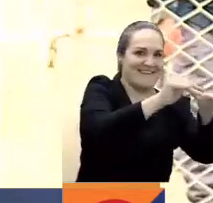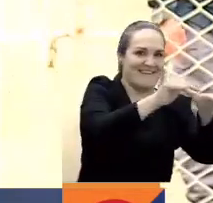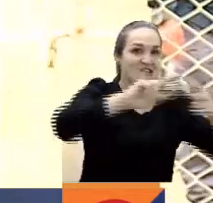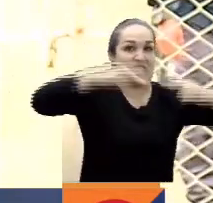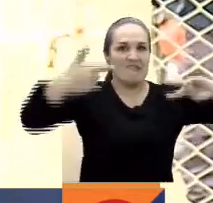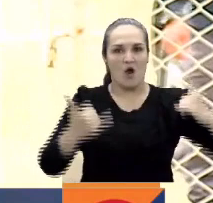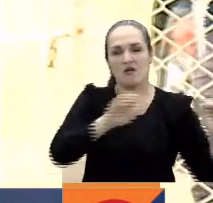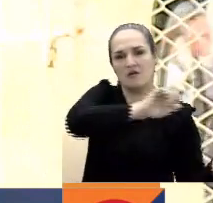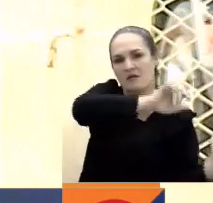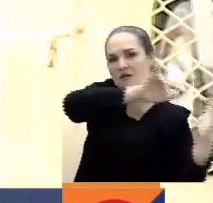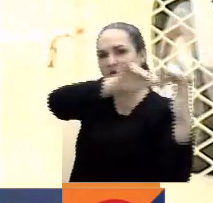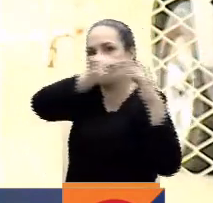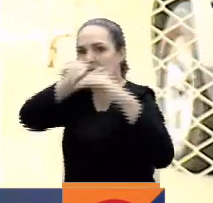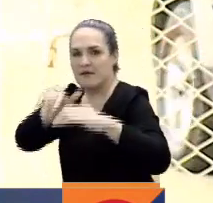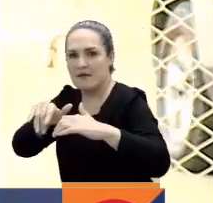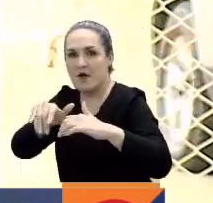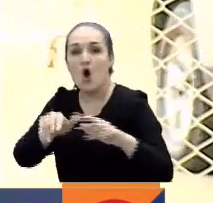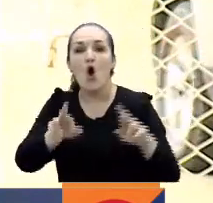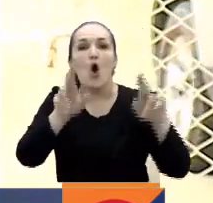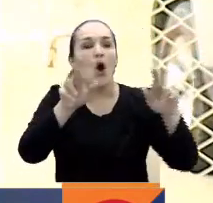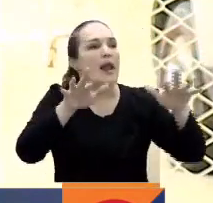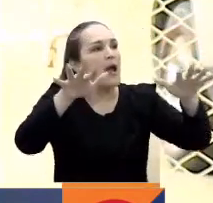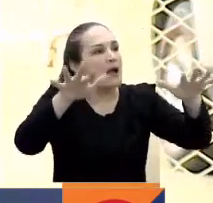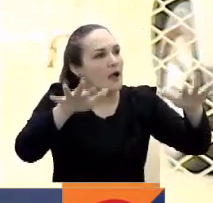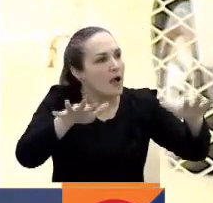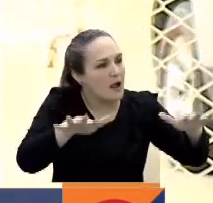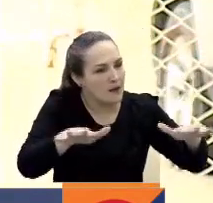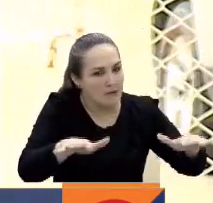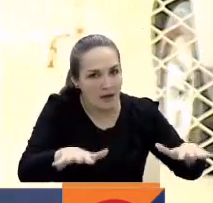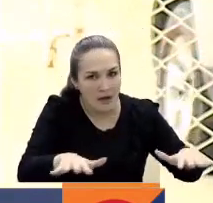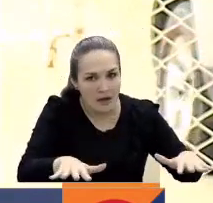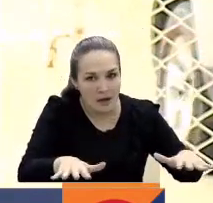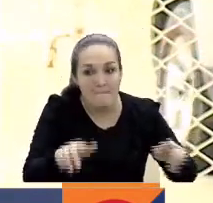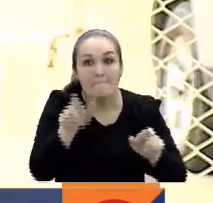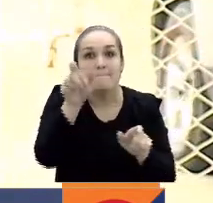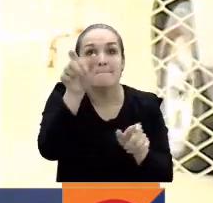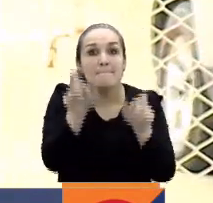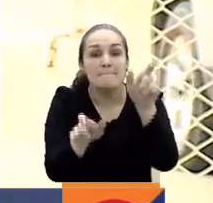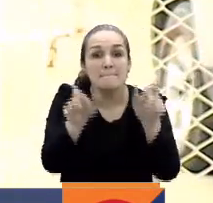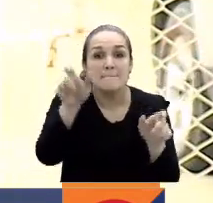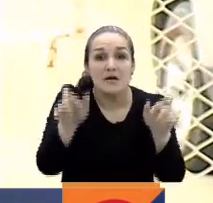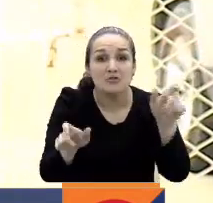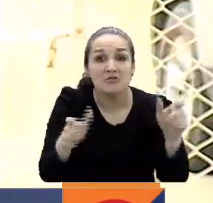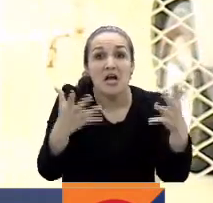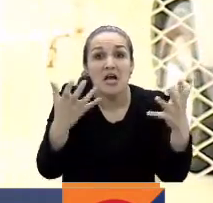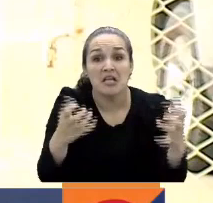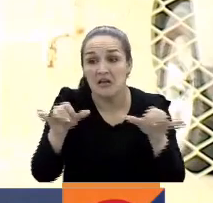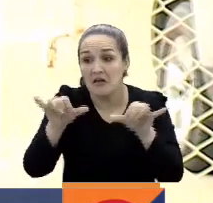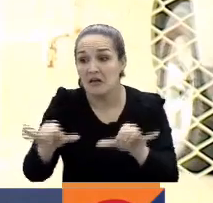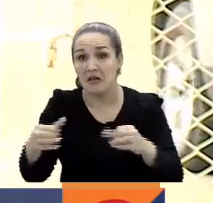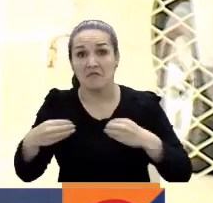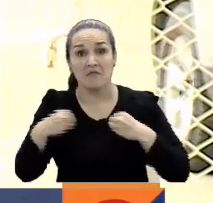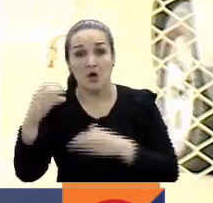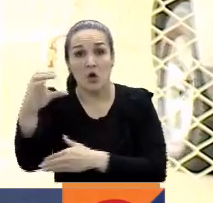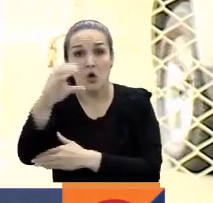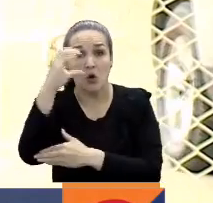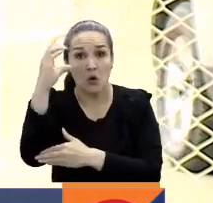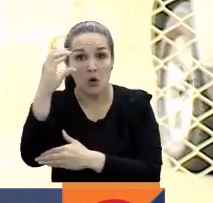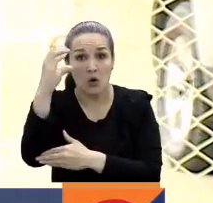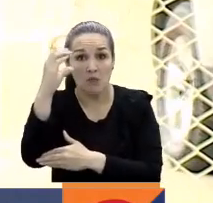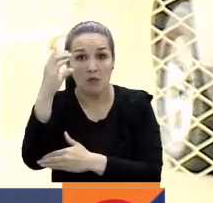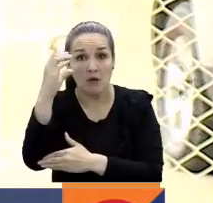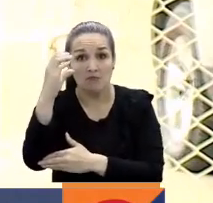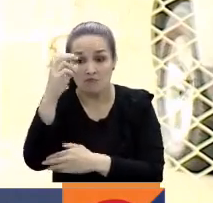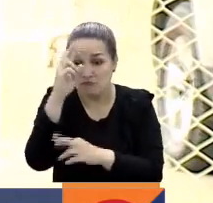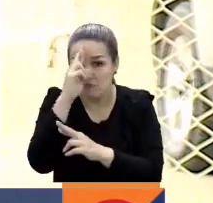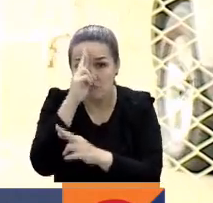pueda hoy tener calma. Las personas que deseen vivir en Colombia, el